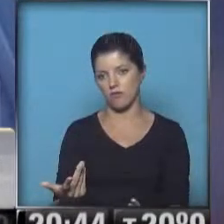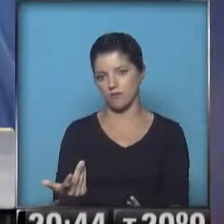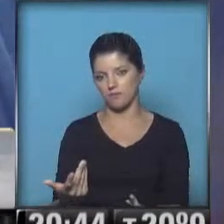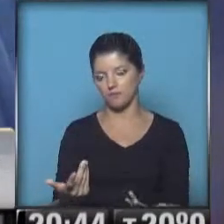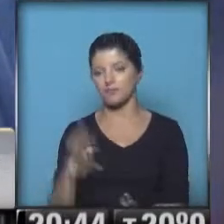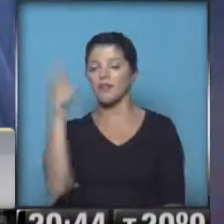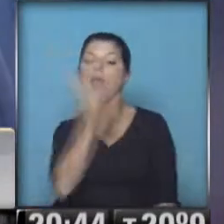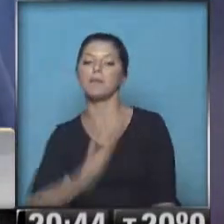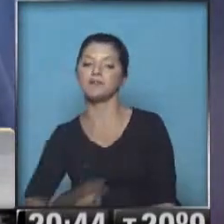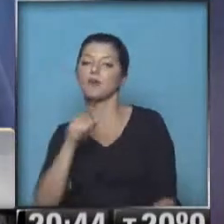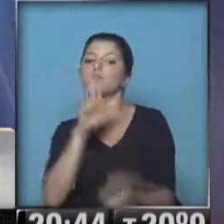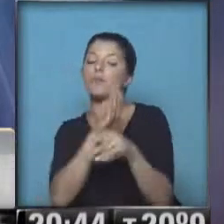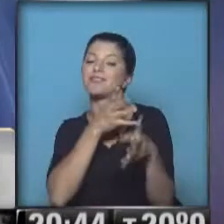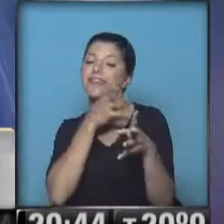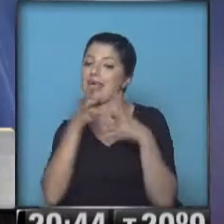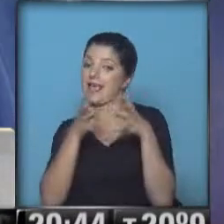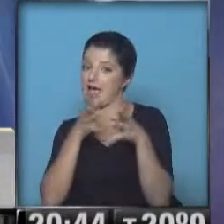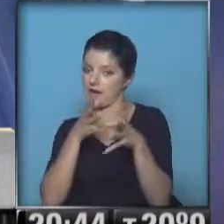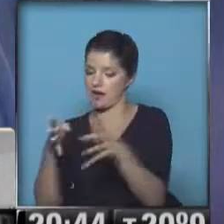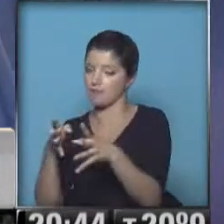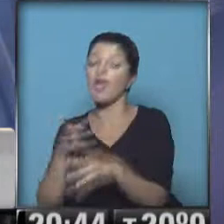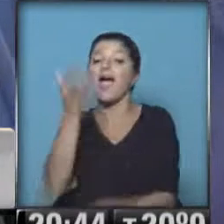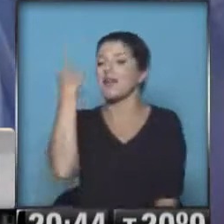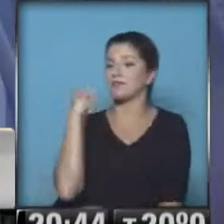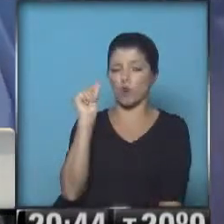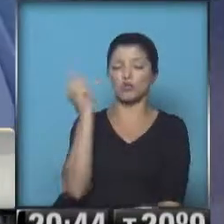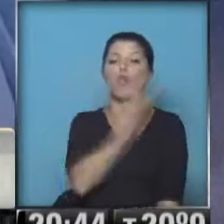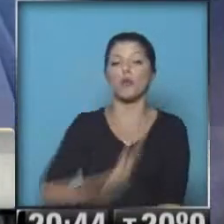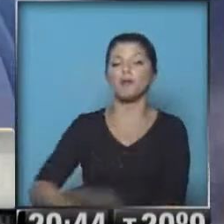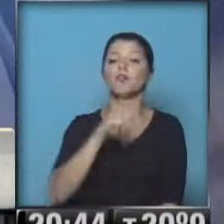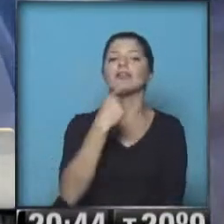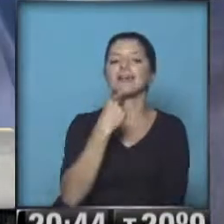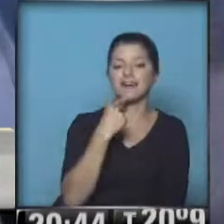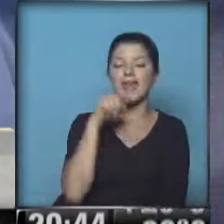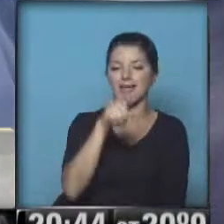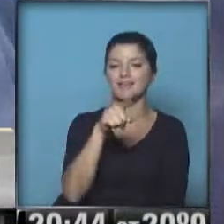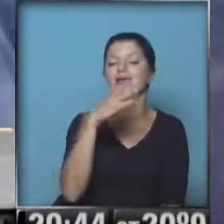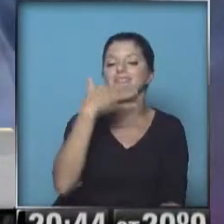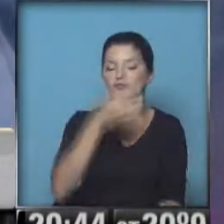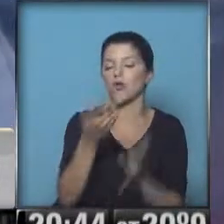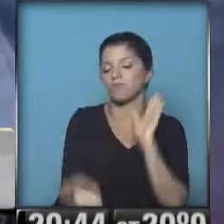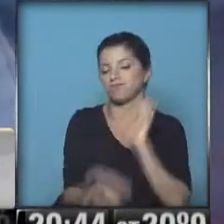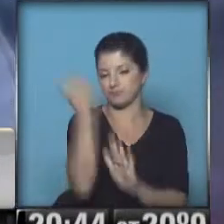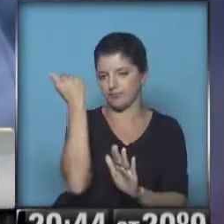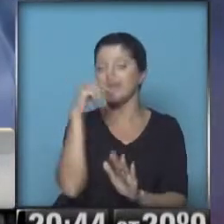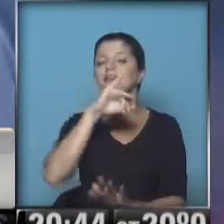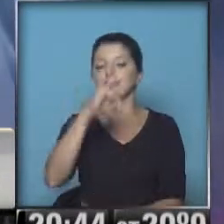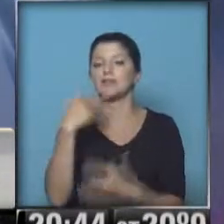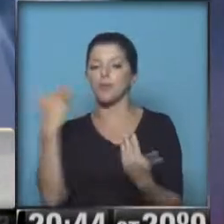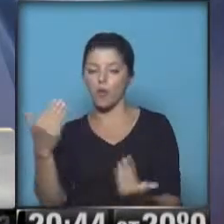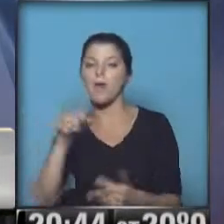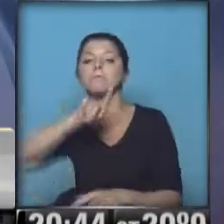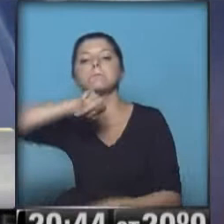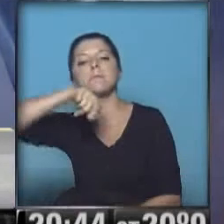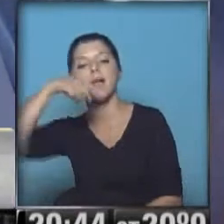como una declaración de guerra. Hace horas nada más el gobierno israelí decidió levantar esa decisión y sí permitir que